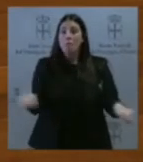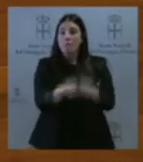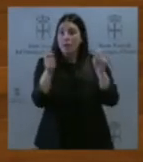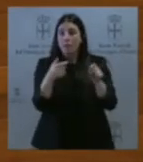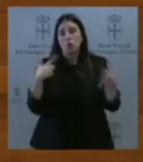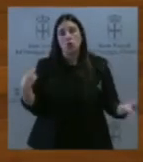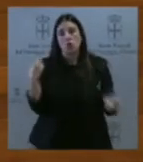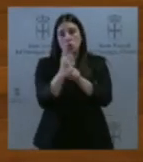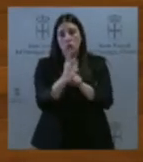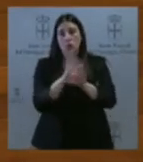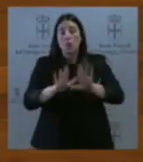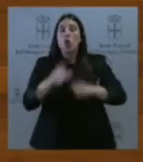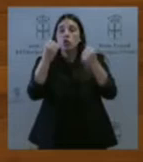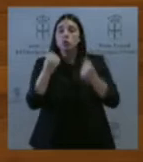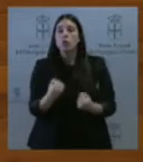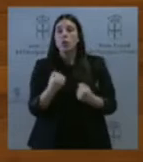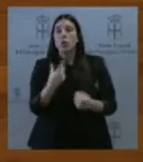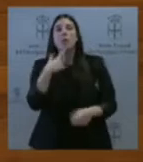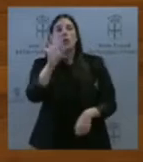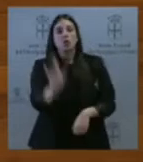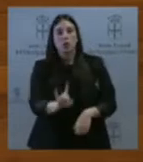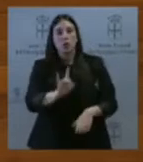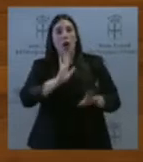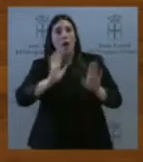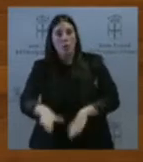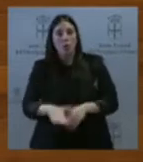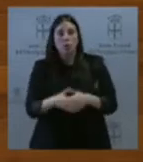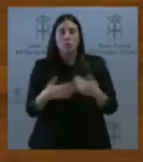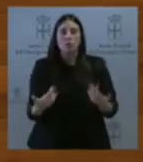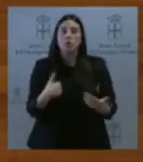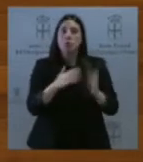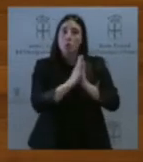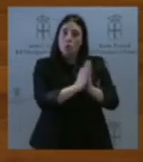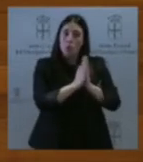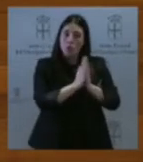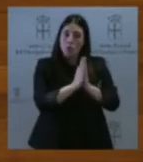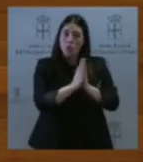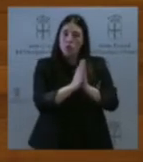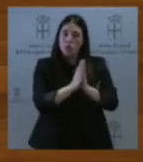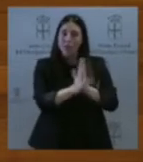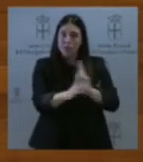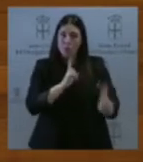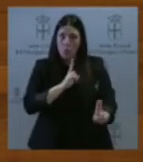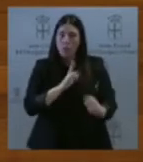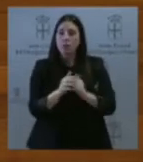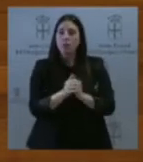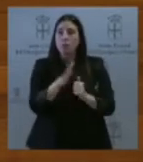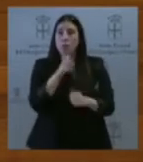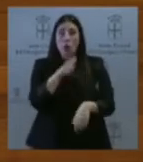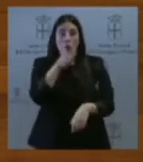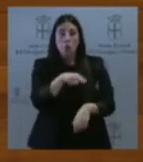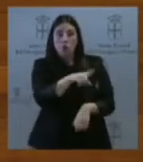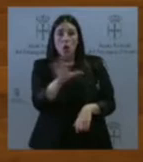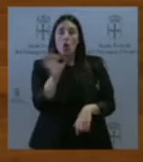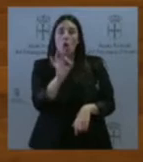la siguiente pregunta, que le exijo, por favor, que me responda. Pues ni usted ni el presidente Barbón lo han hecho antes. ¿Quién la